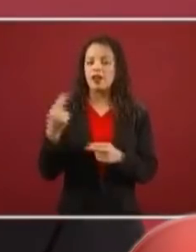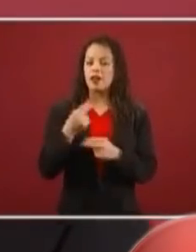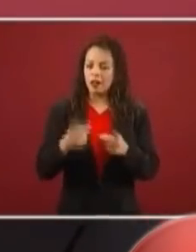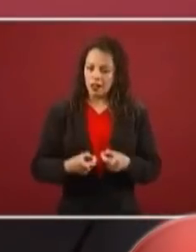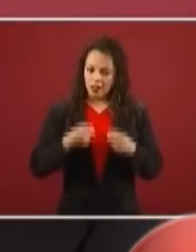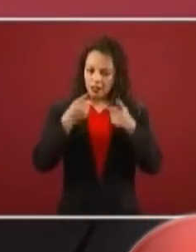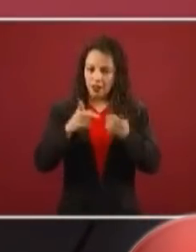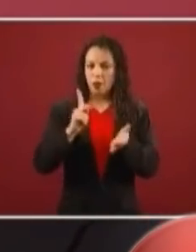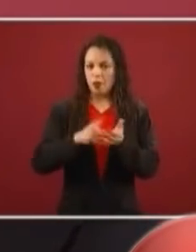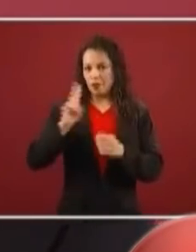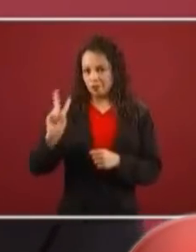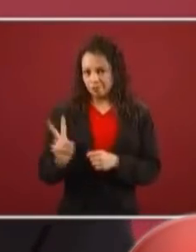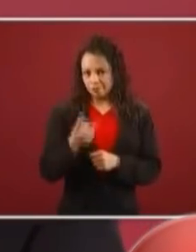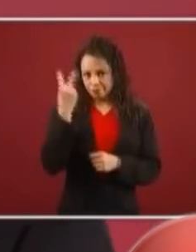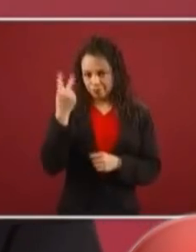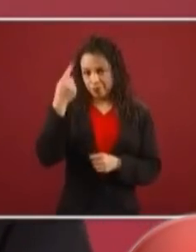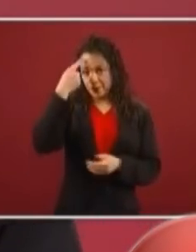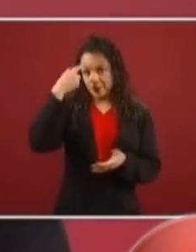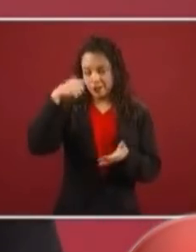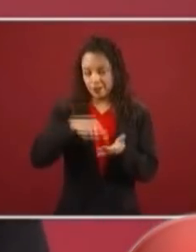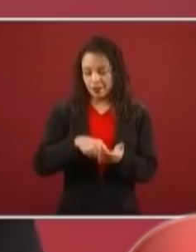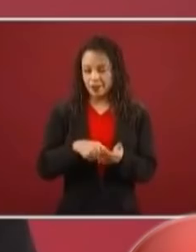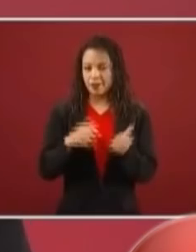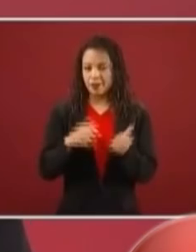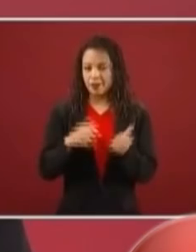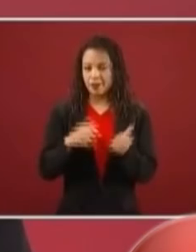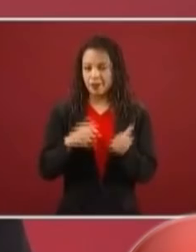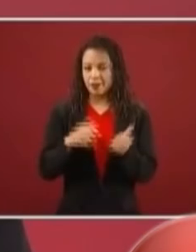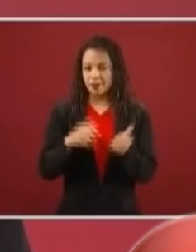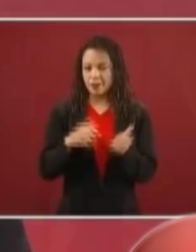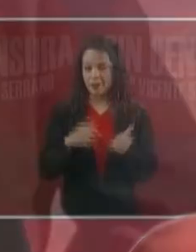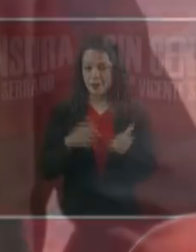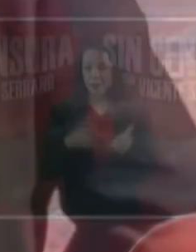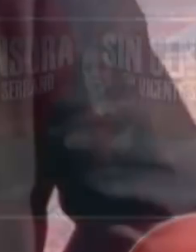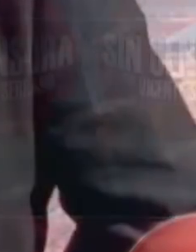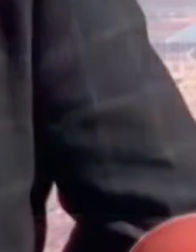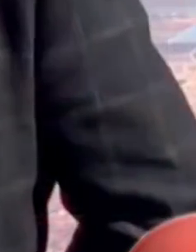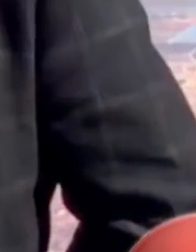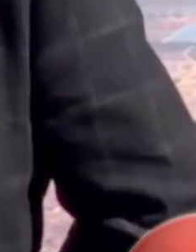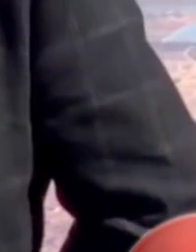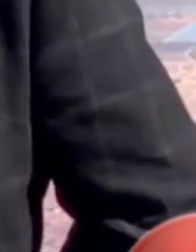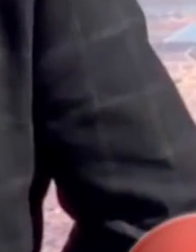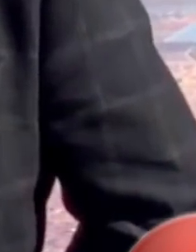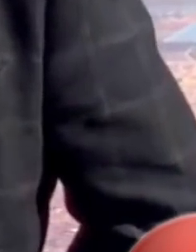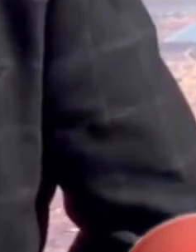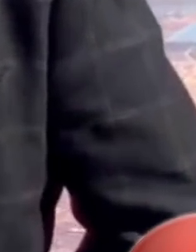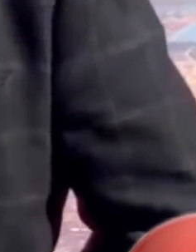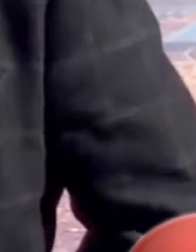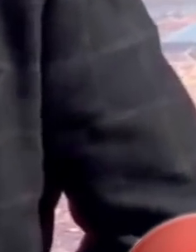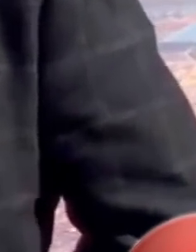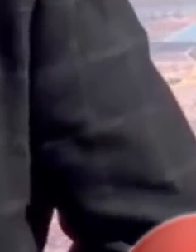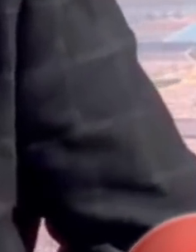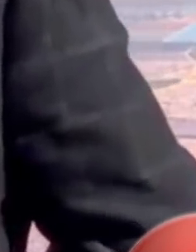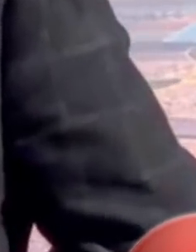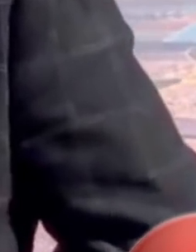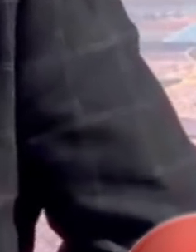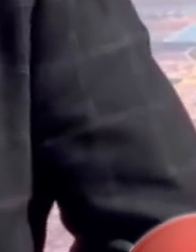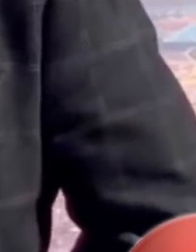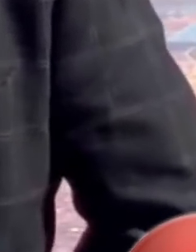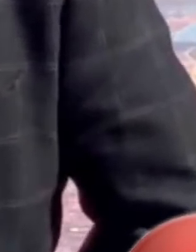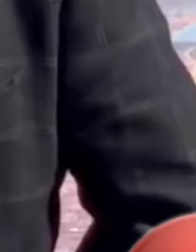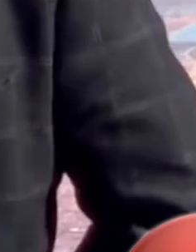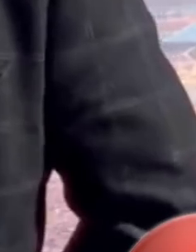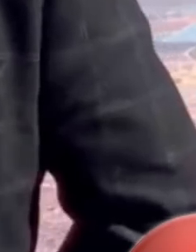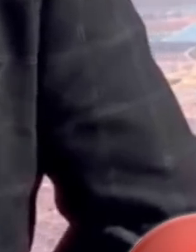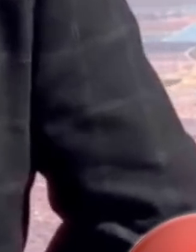esperanza en la justicia. Estoy seguro… Eso, chingado. Qué palabras tan fuertes del ministro presidente de la Suprema